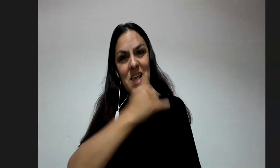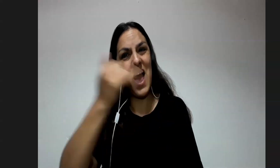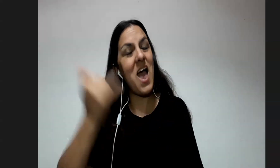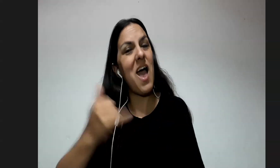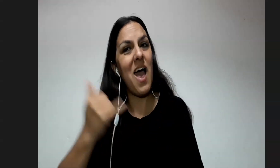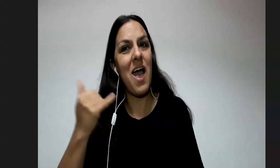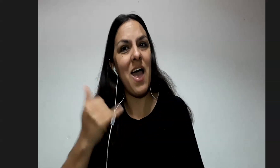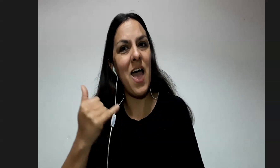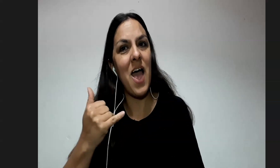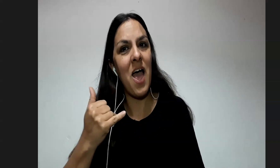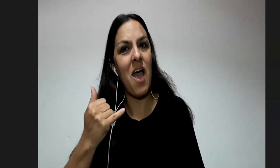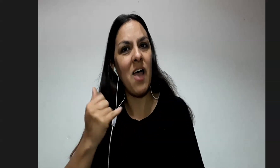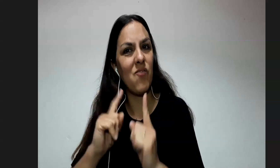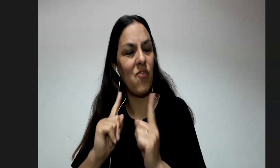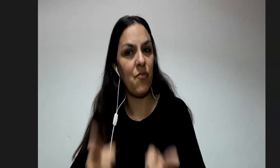aplicación